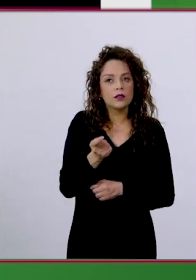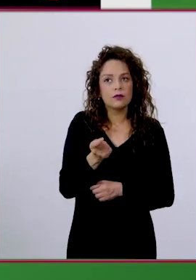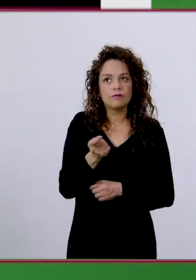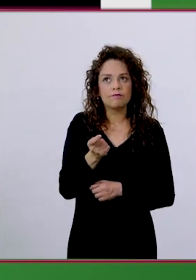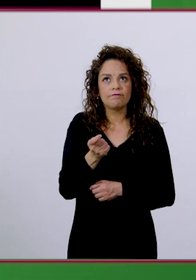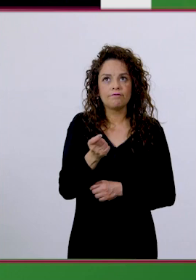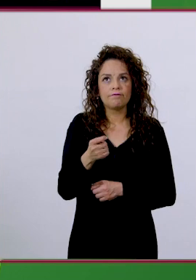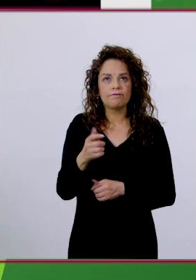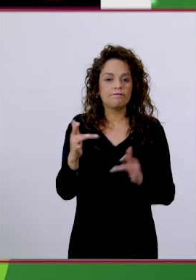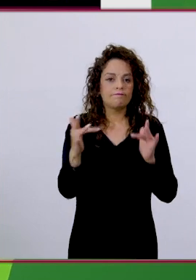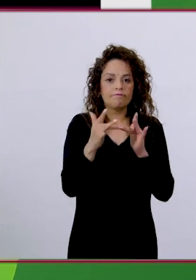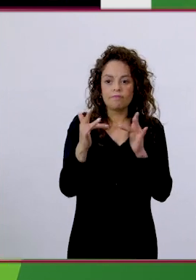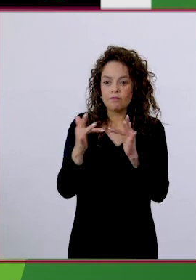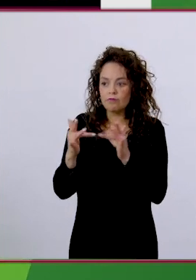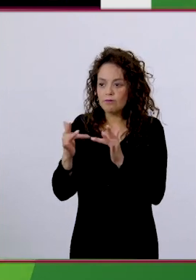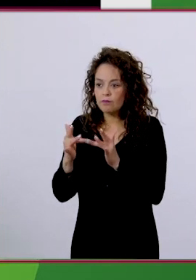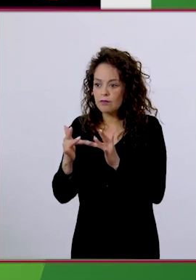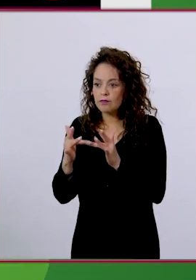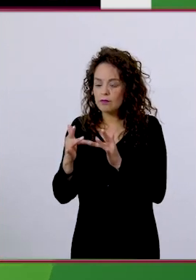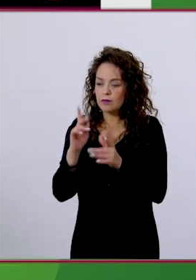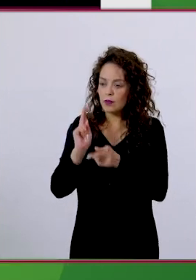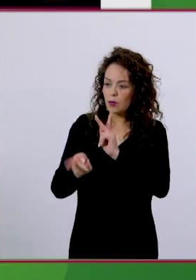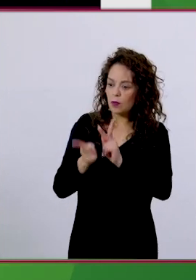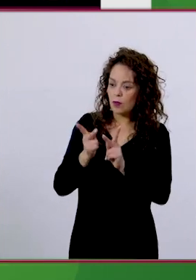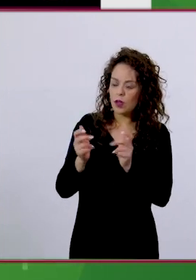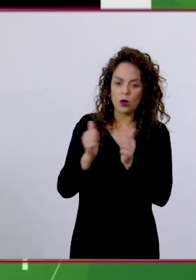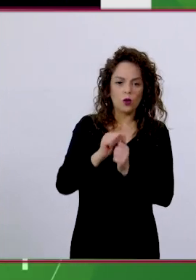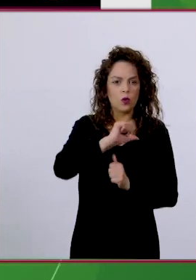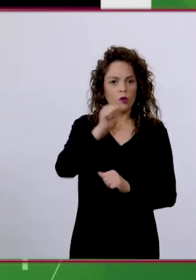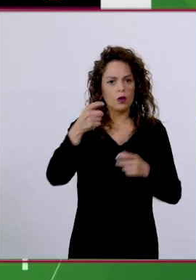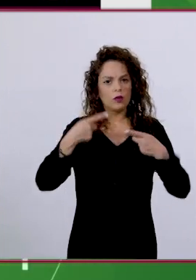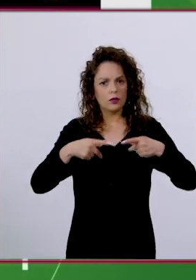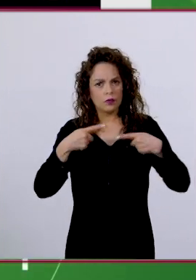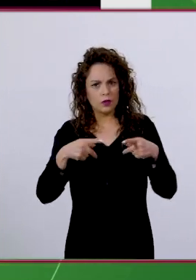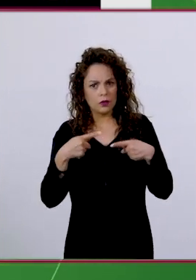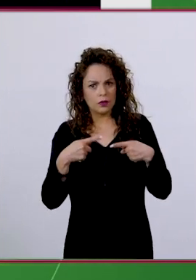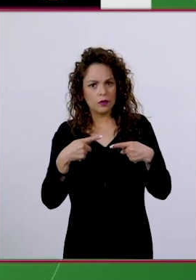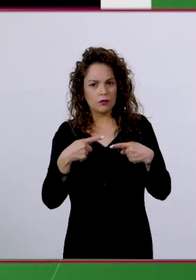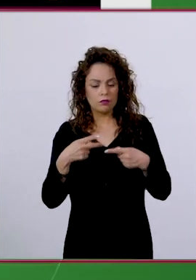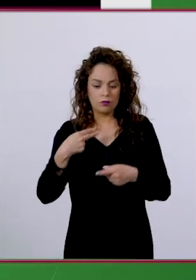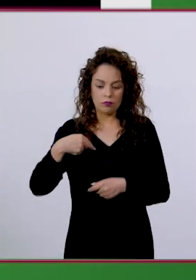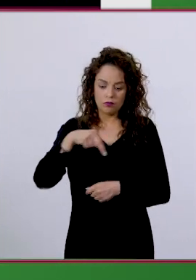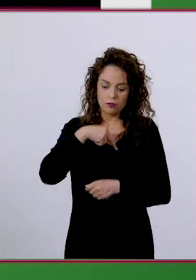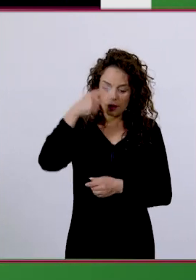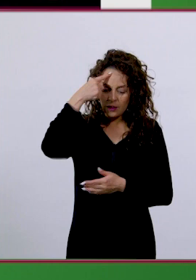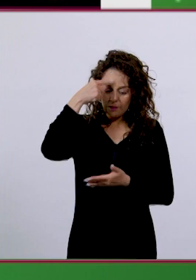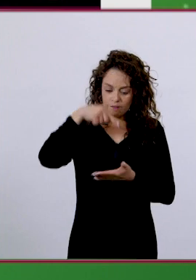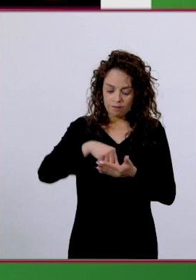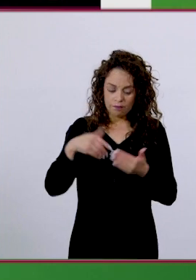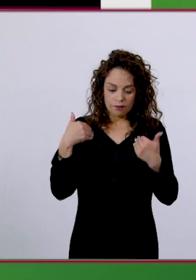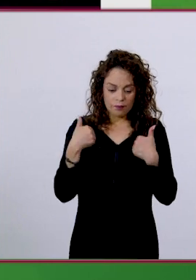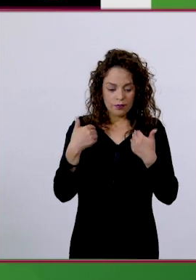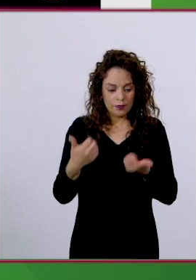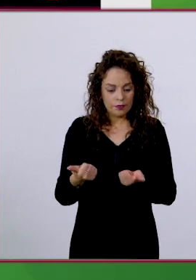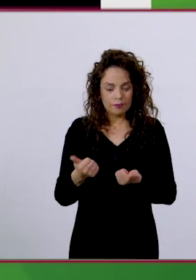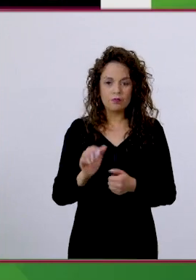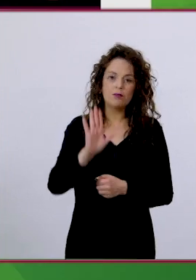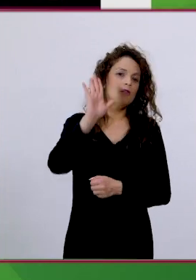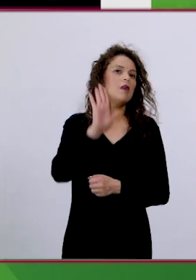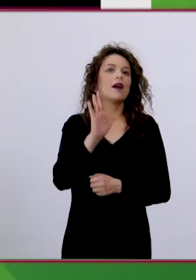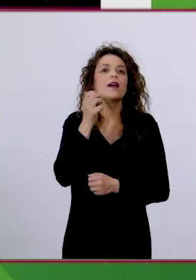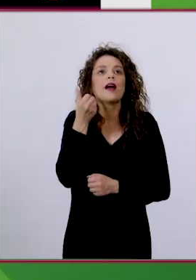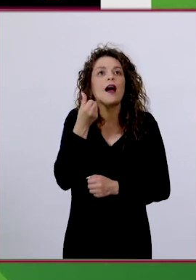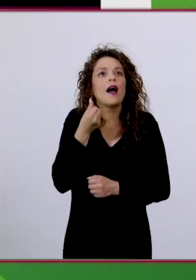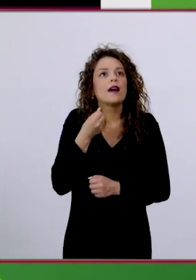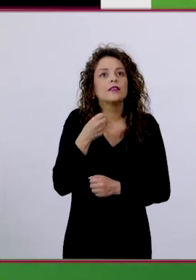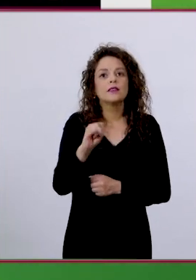tener contacto con otro tipo de personas o con personas de otras latitudes, creemos o damos por hecho que las cosas son como